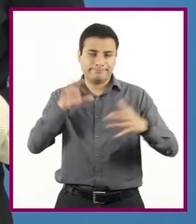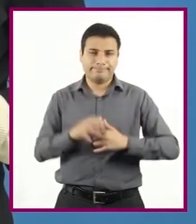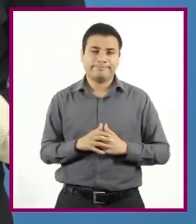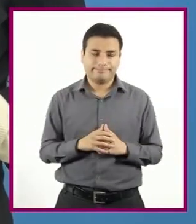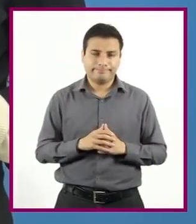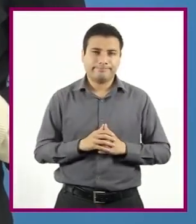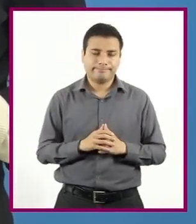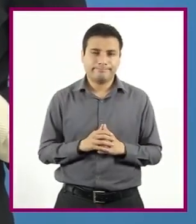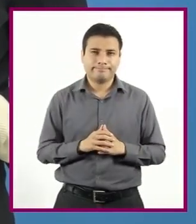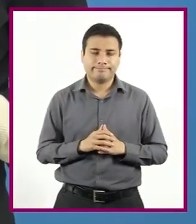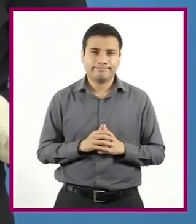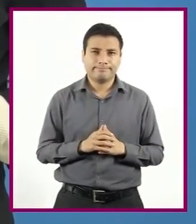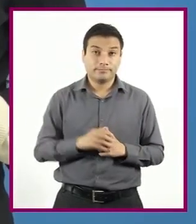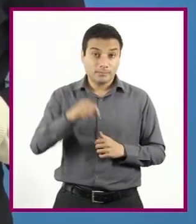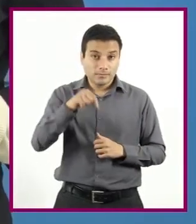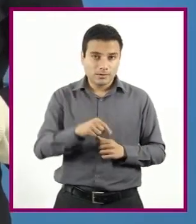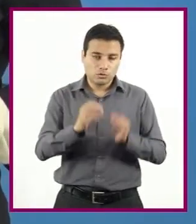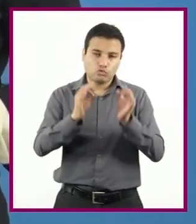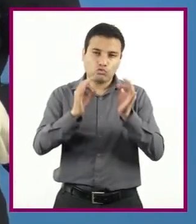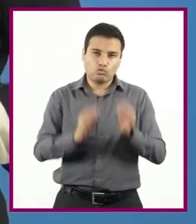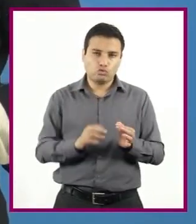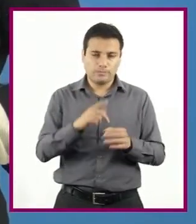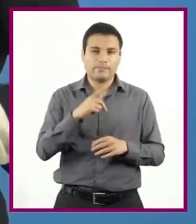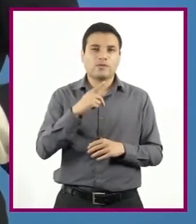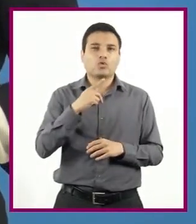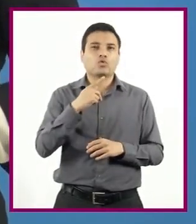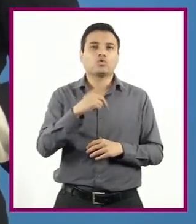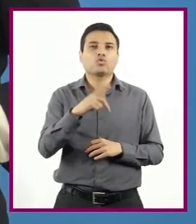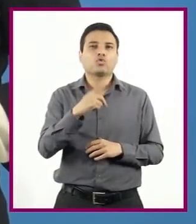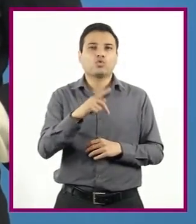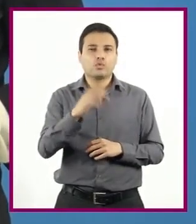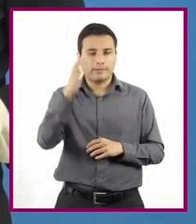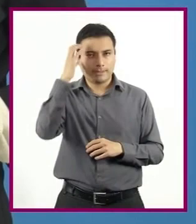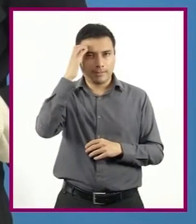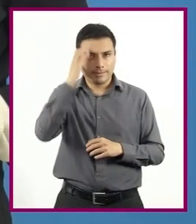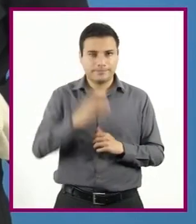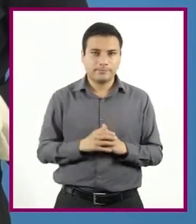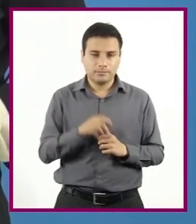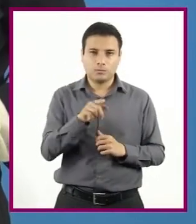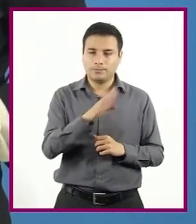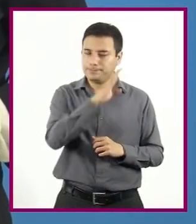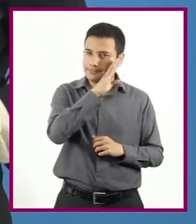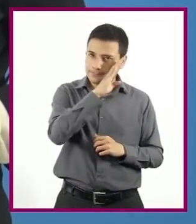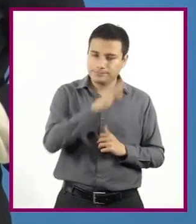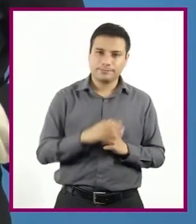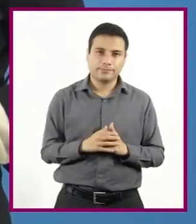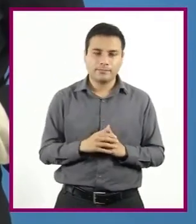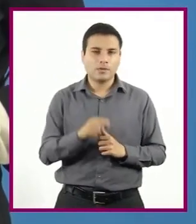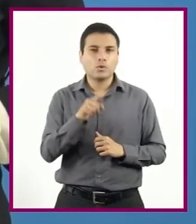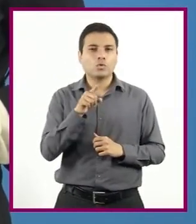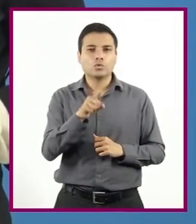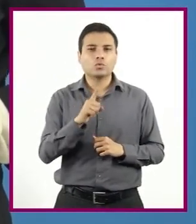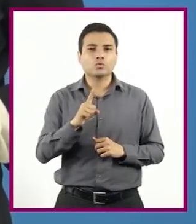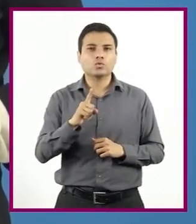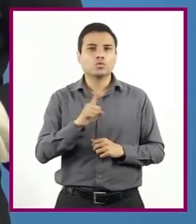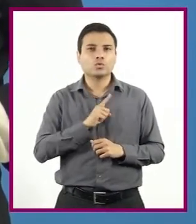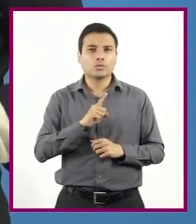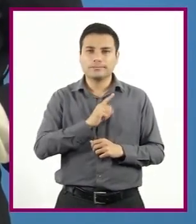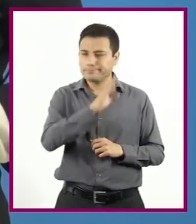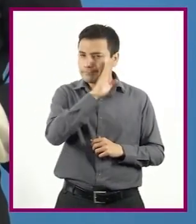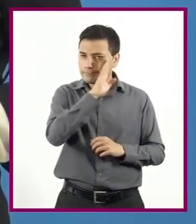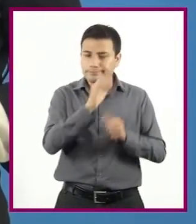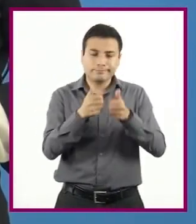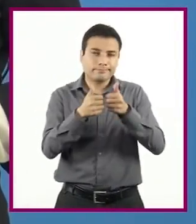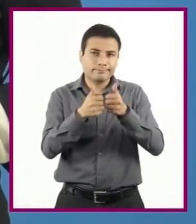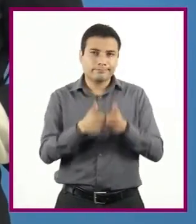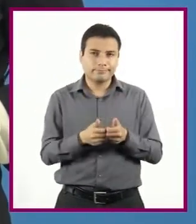se corta. Esta es tu cuna y el lugar donde reclinas tu cabeza. Solamente es tu posada esta casa,